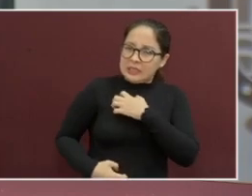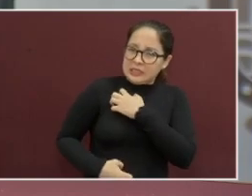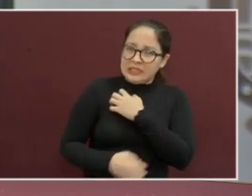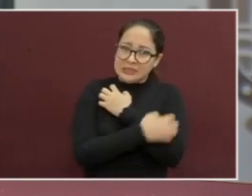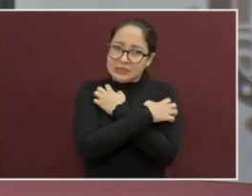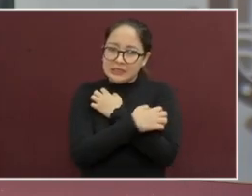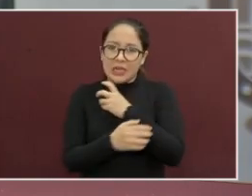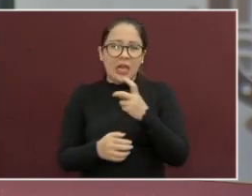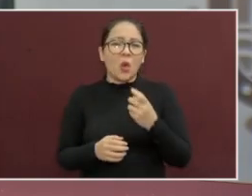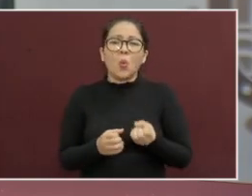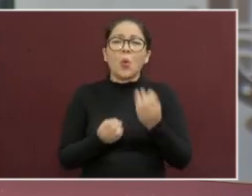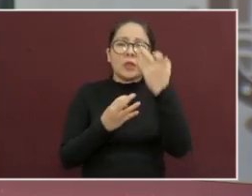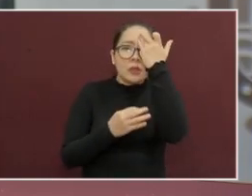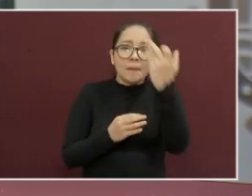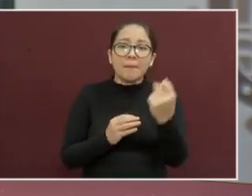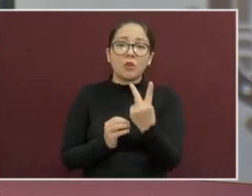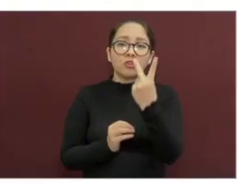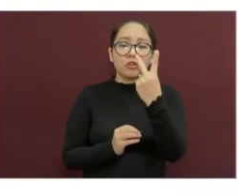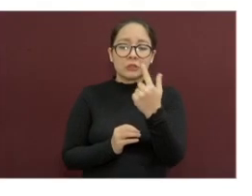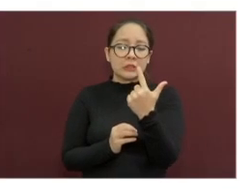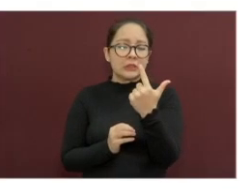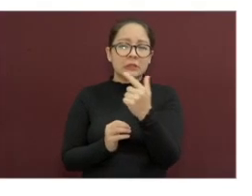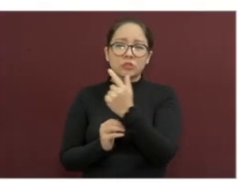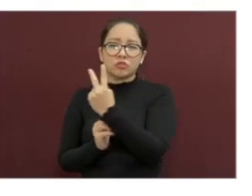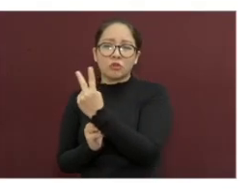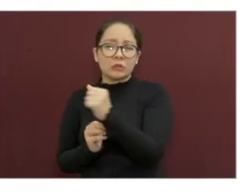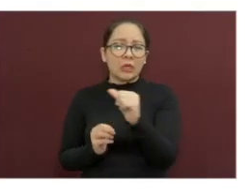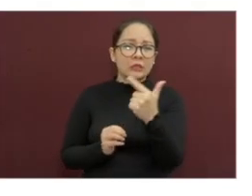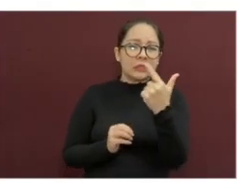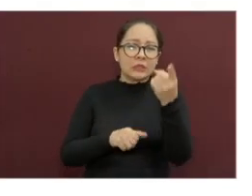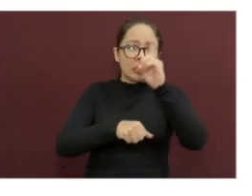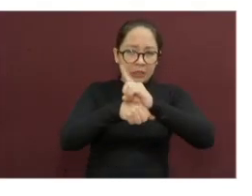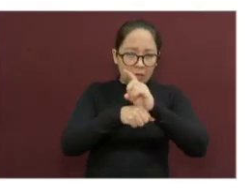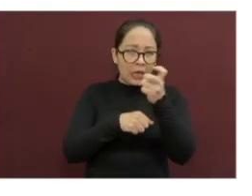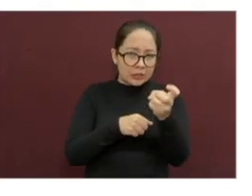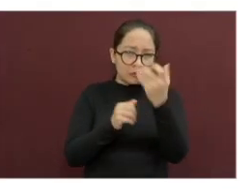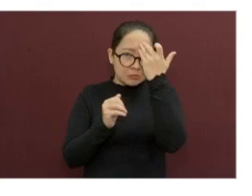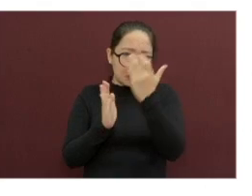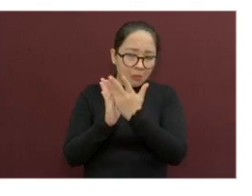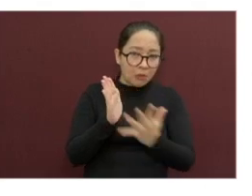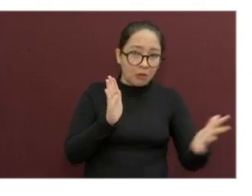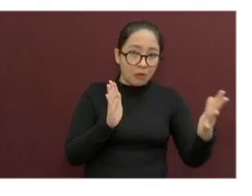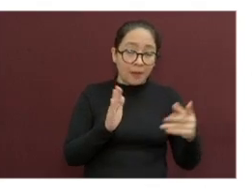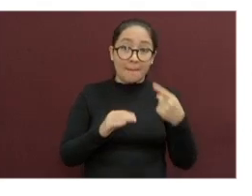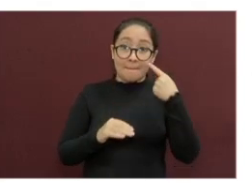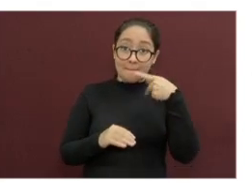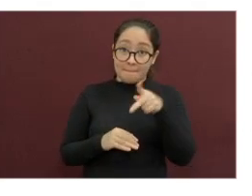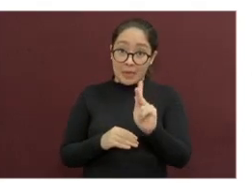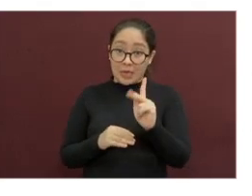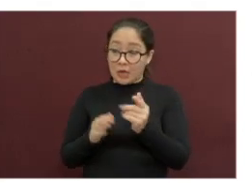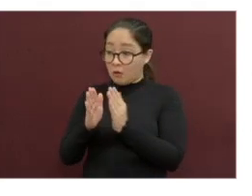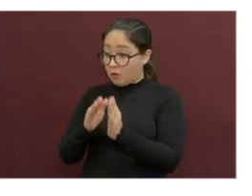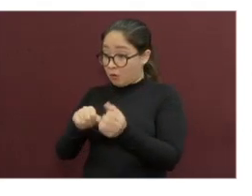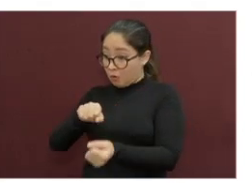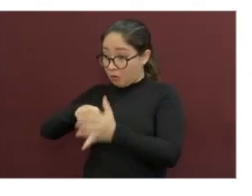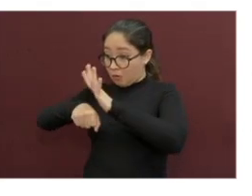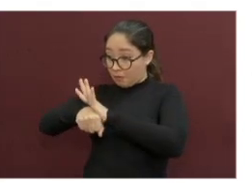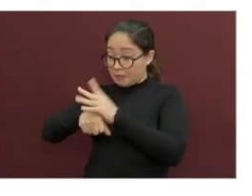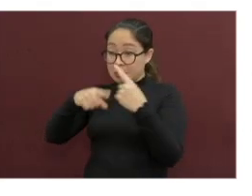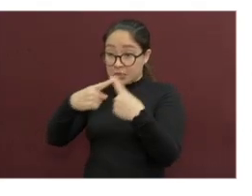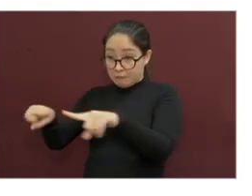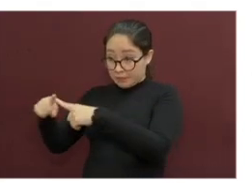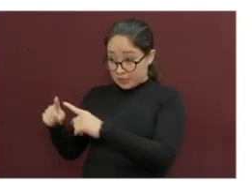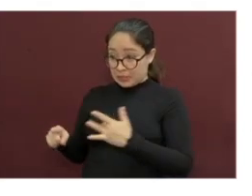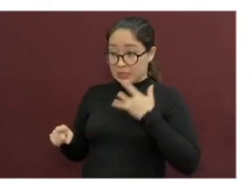durante 2 a 7 días para el caso de covite han notificado una variedad de síntomas como son fiebre o